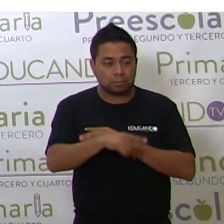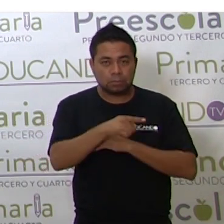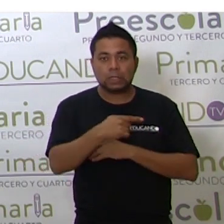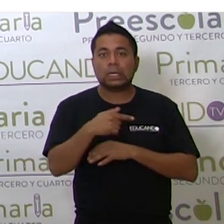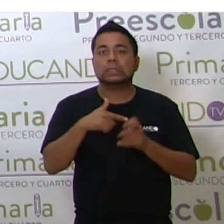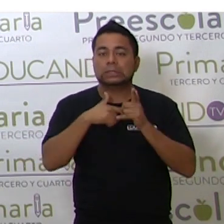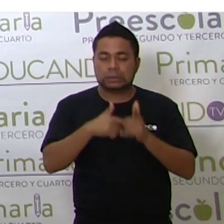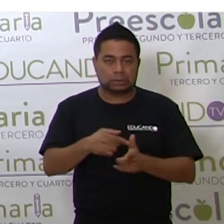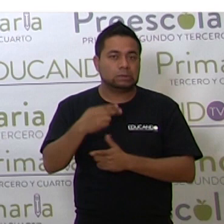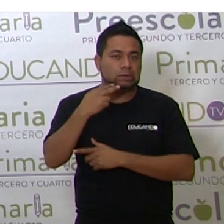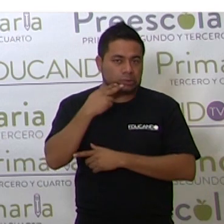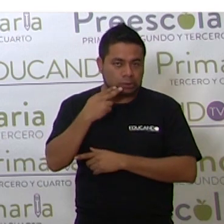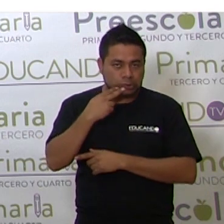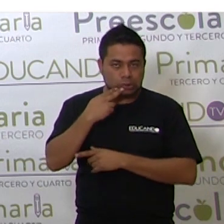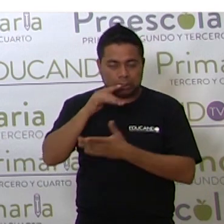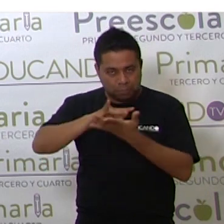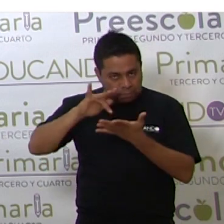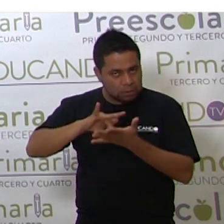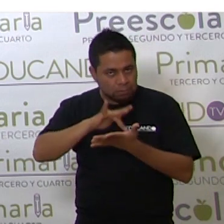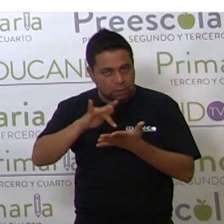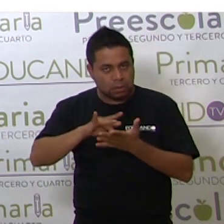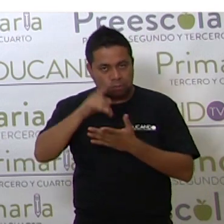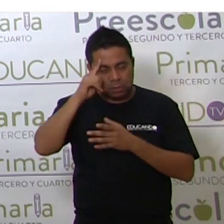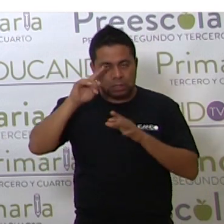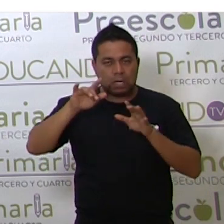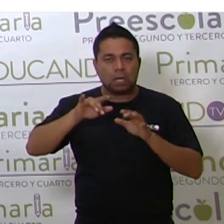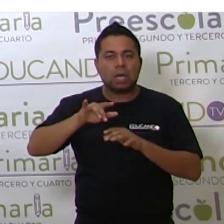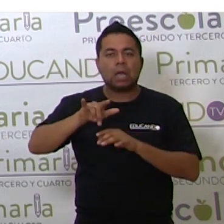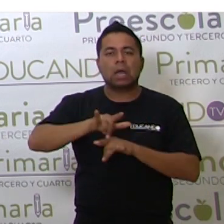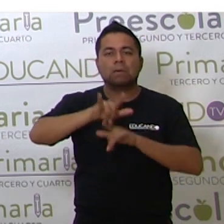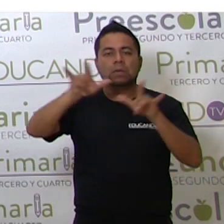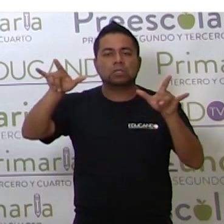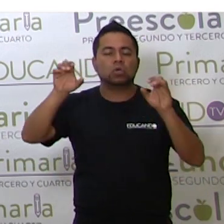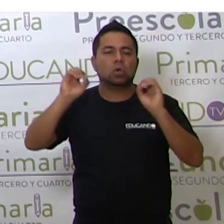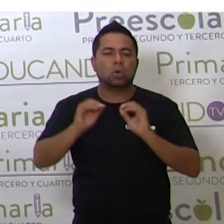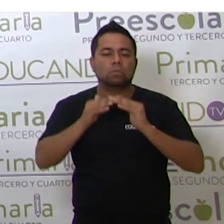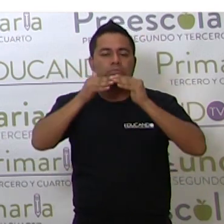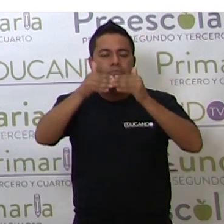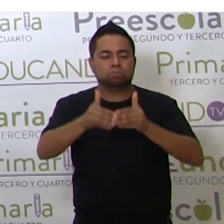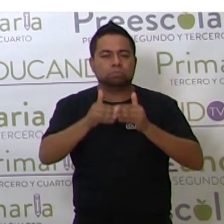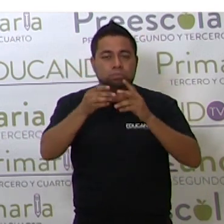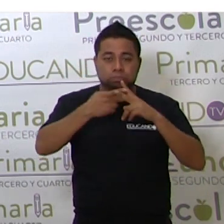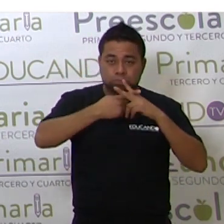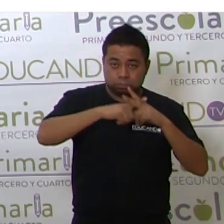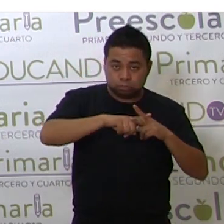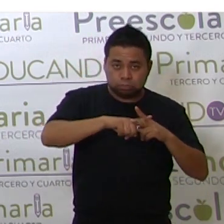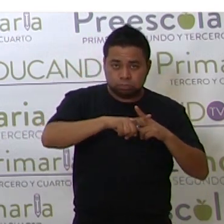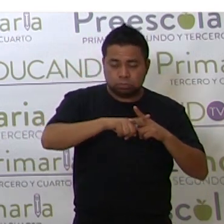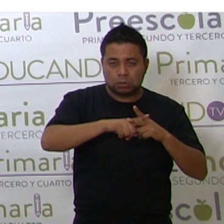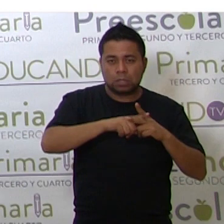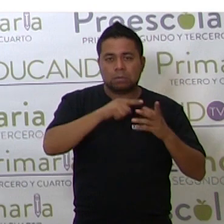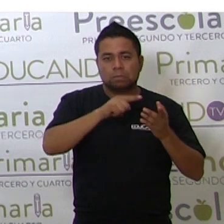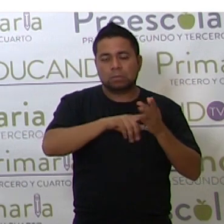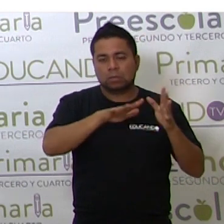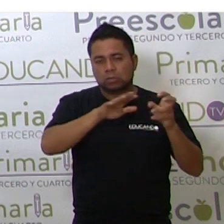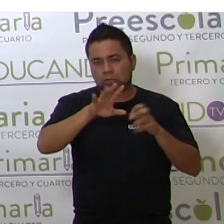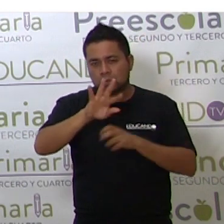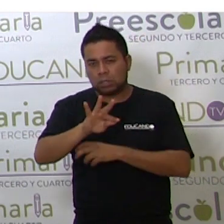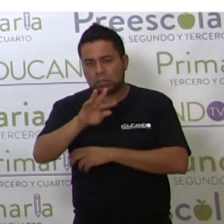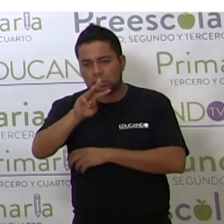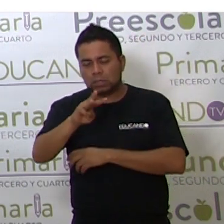se utiliza en telégrafos en la aviación y la navegación y surge en 1843 con samuel morse